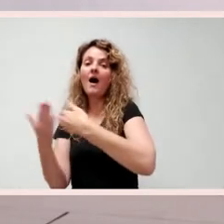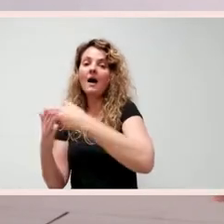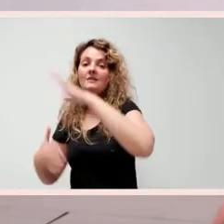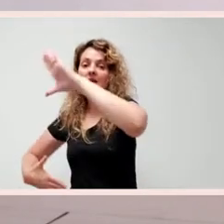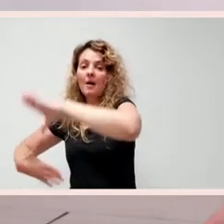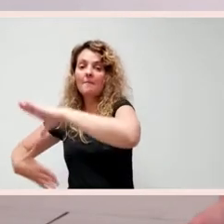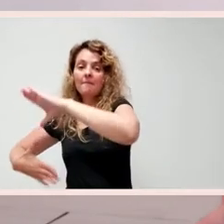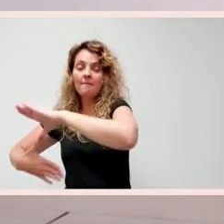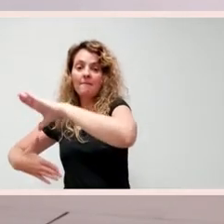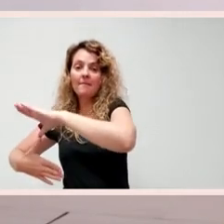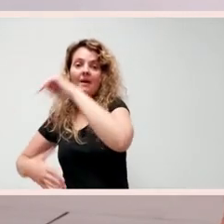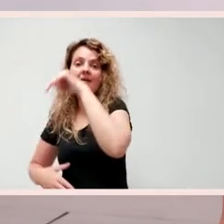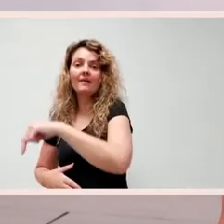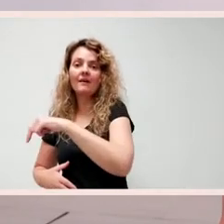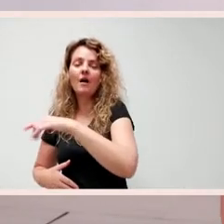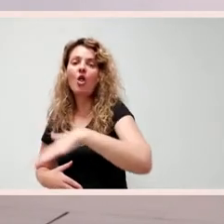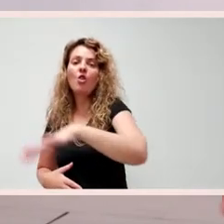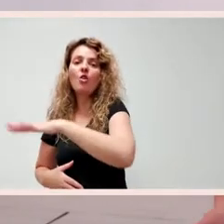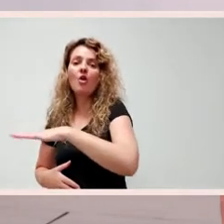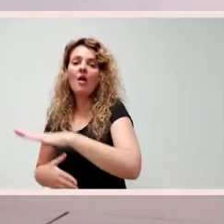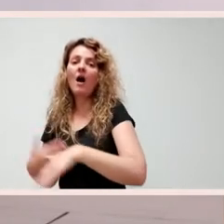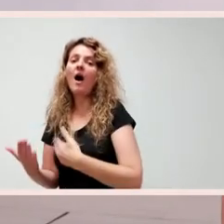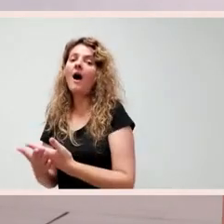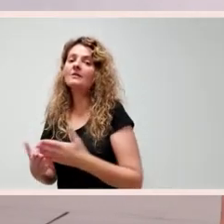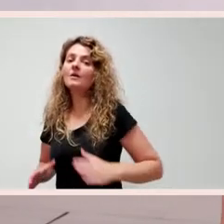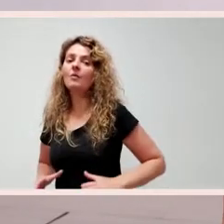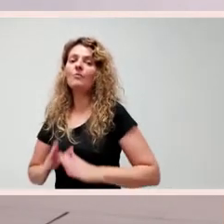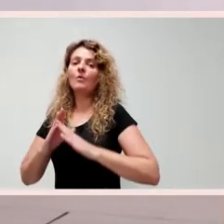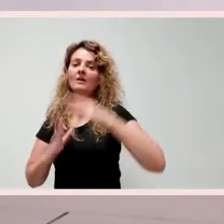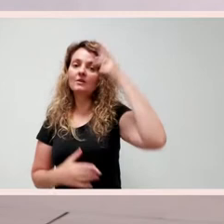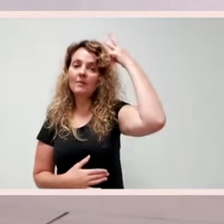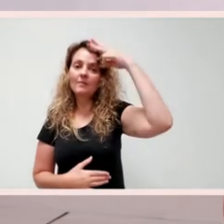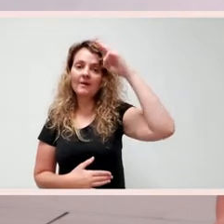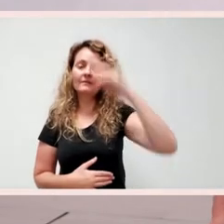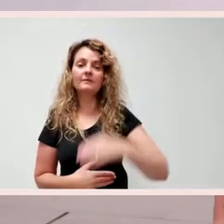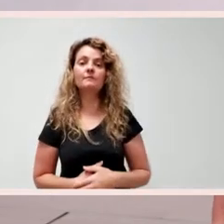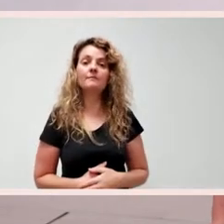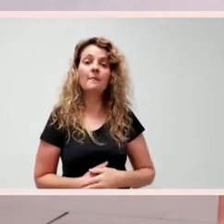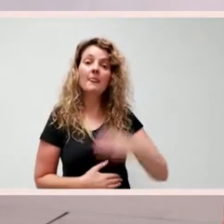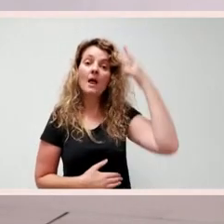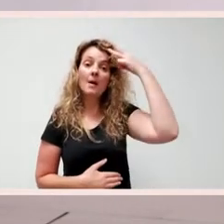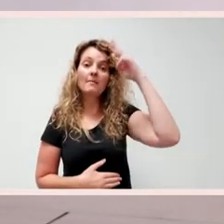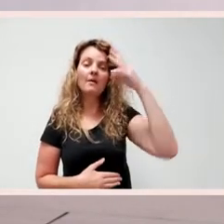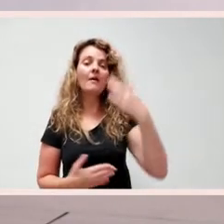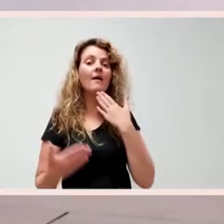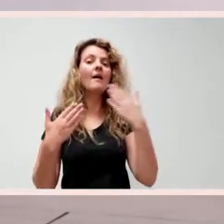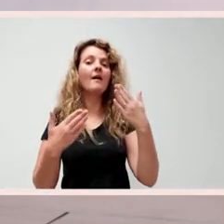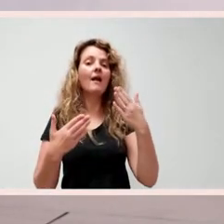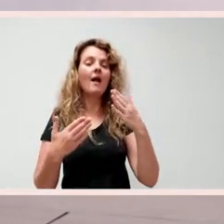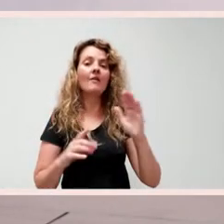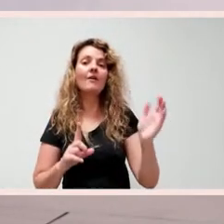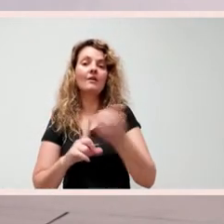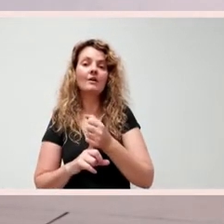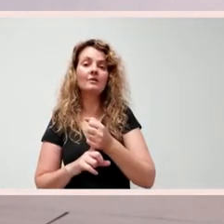que na nosa terra non podía habelos coñecido e demais. Prácticamente con 70 anos, cando estaba a piques de